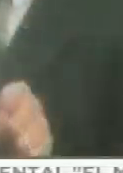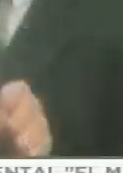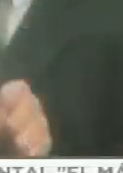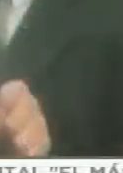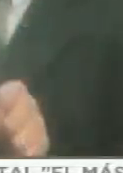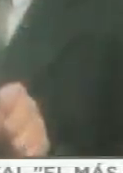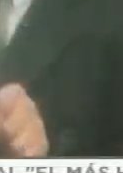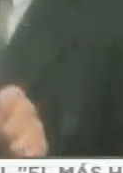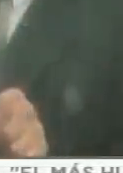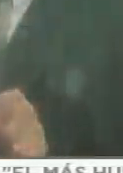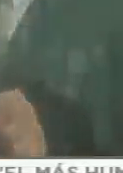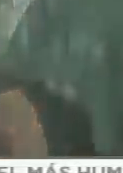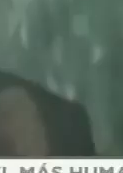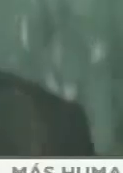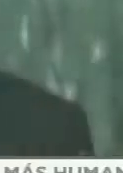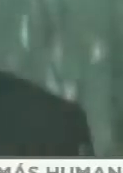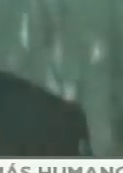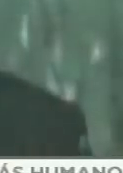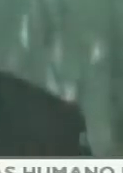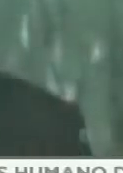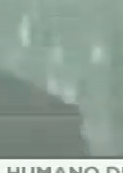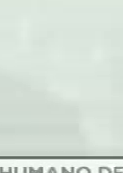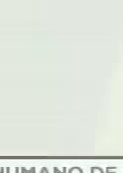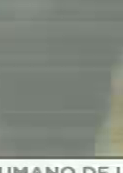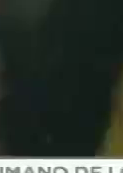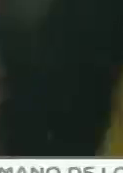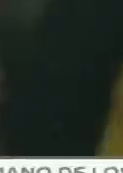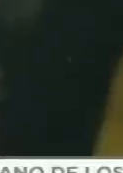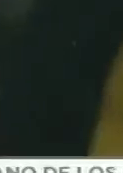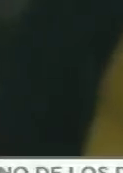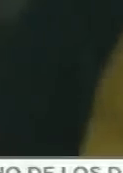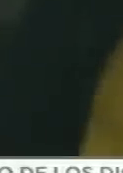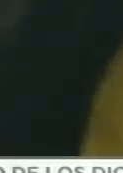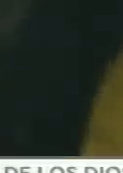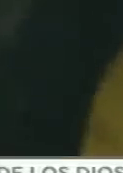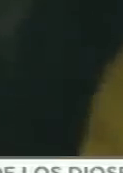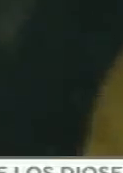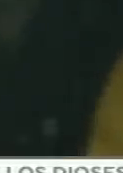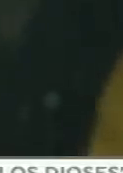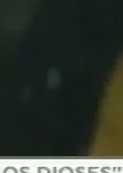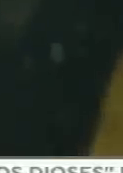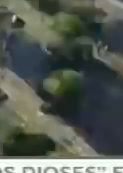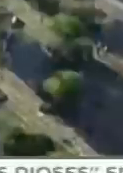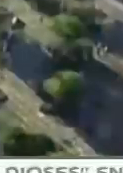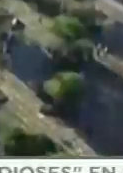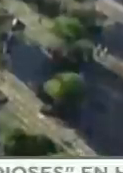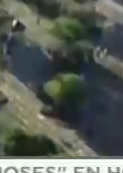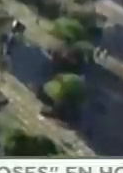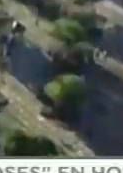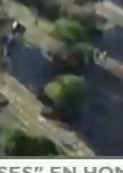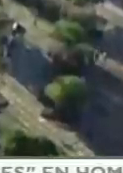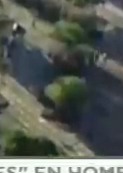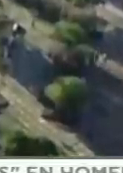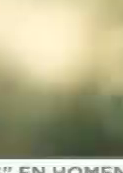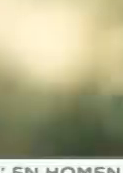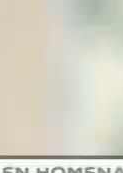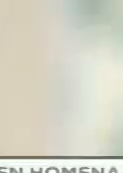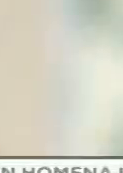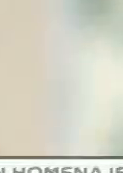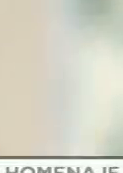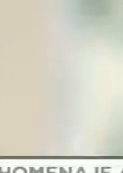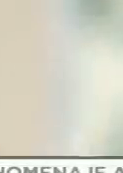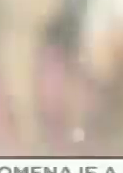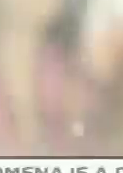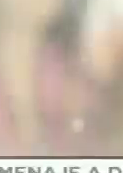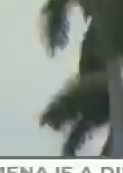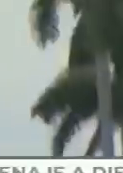obliga a construir el futuro, a resolver todos los asuntos, a no dar descanso hasta que nuestro